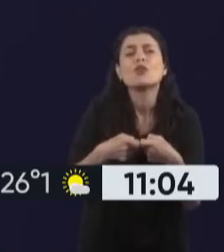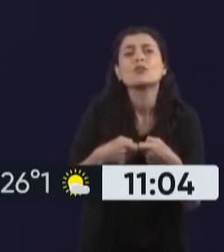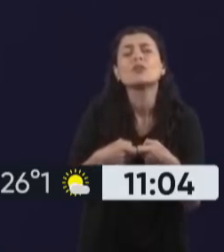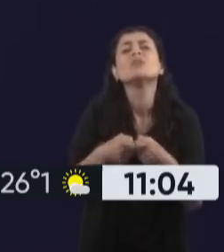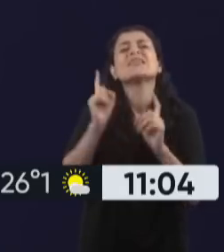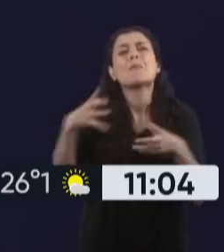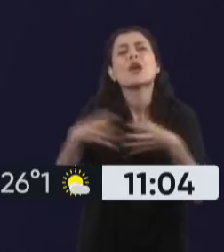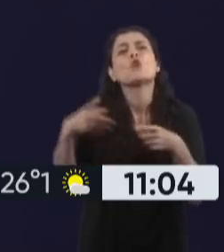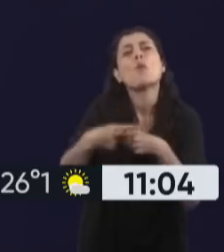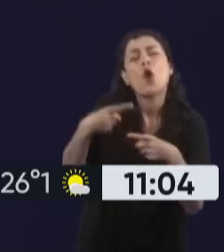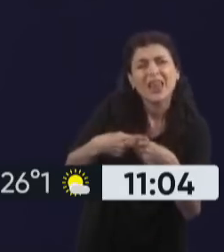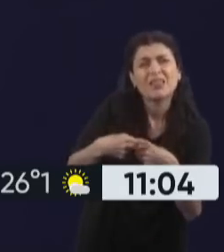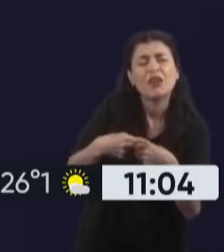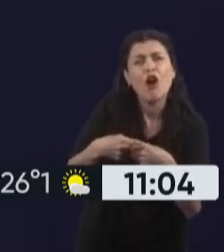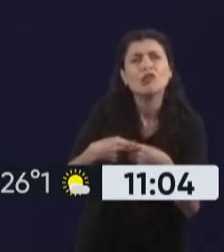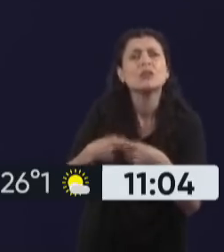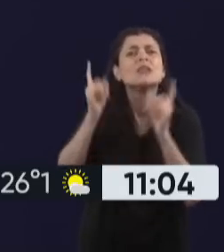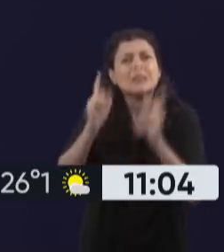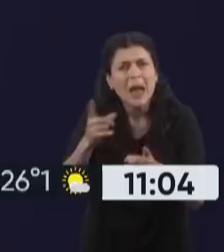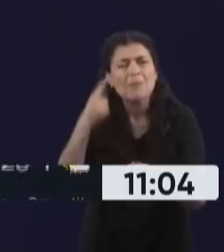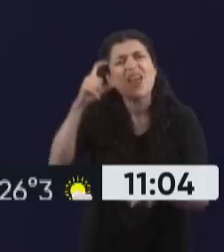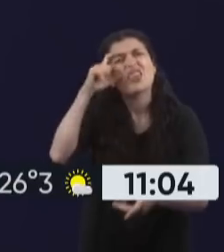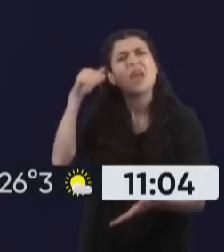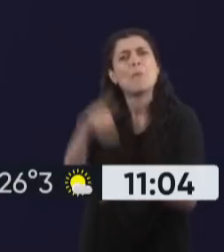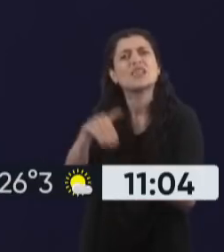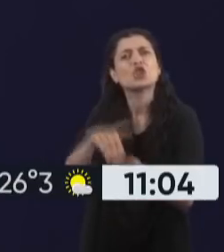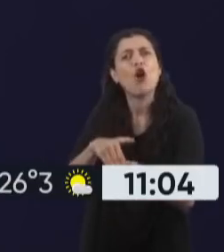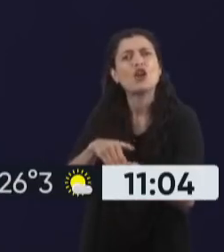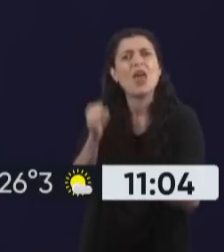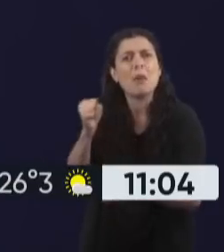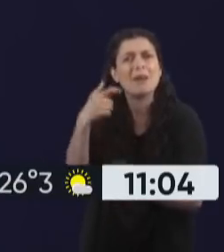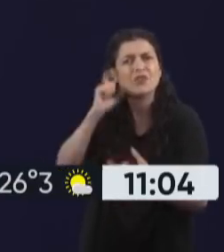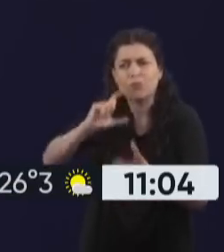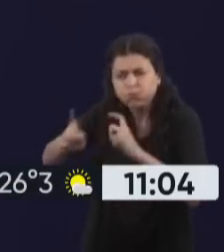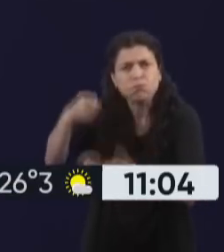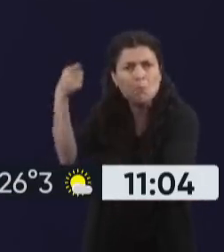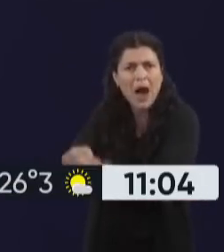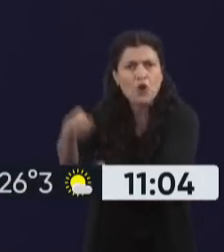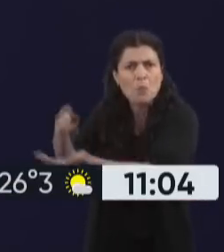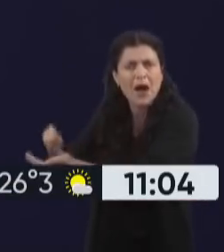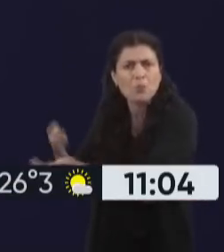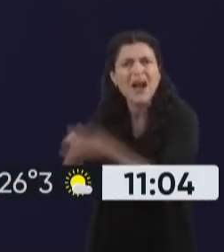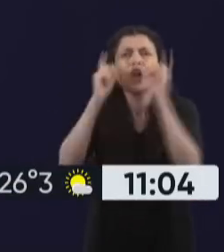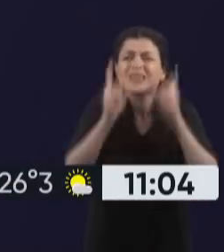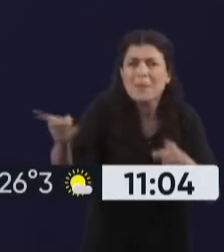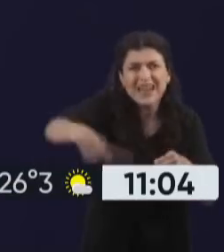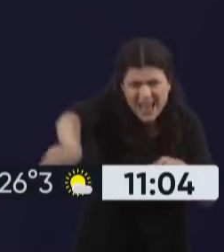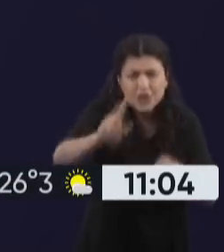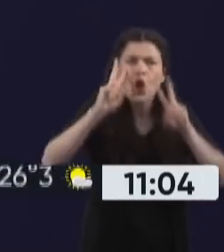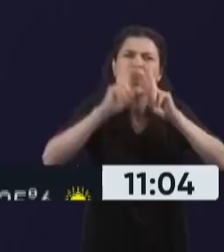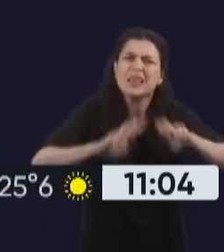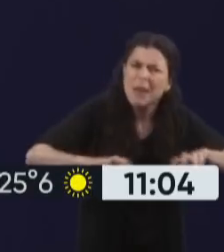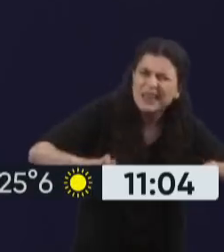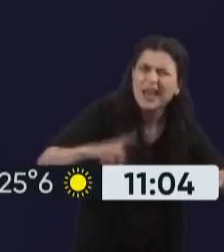Arturo Jaureche. Esto demandó más de 10 millones de pesos. También se financiaron investigaciones de